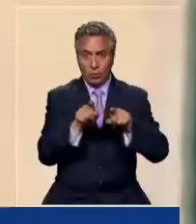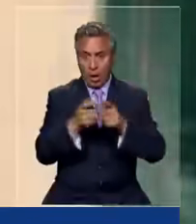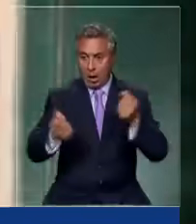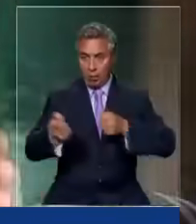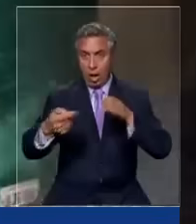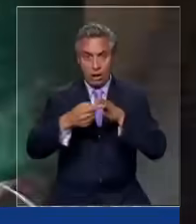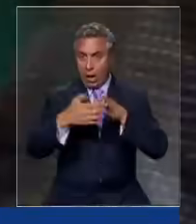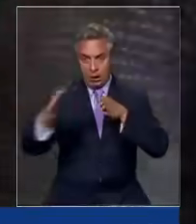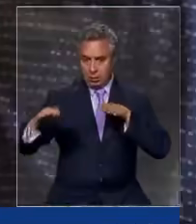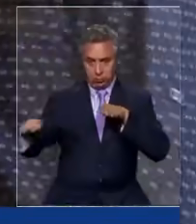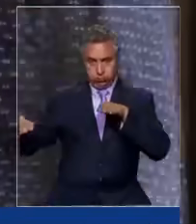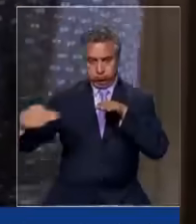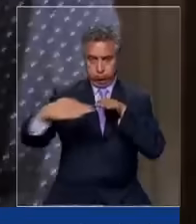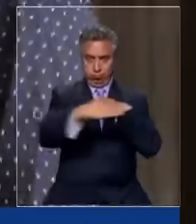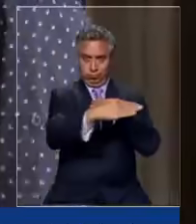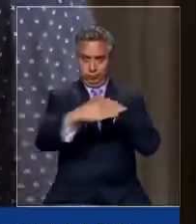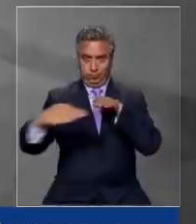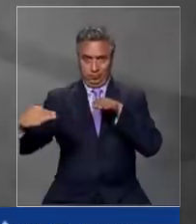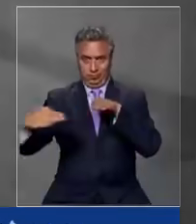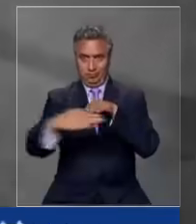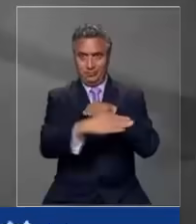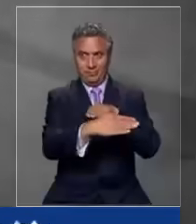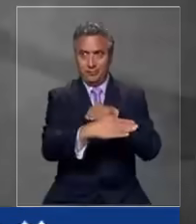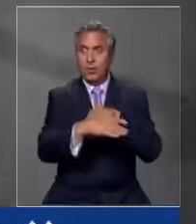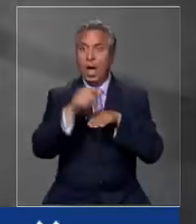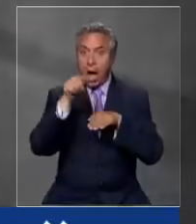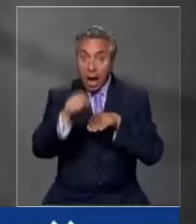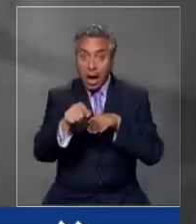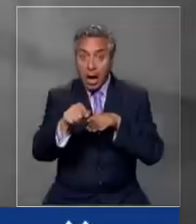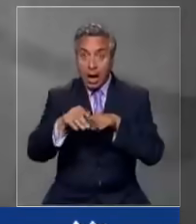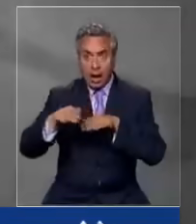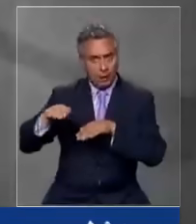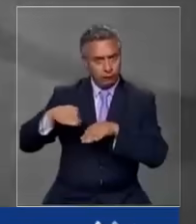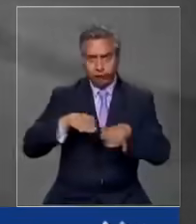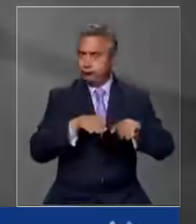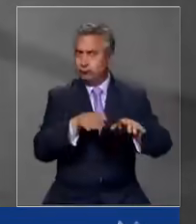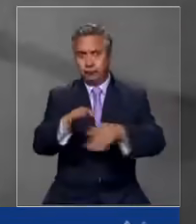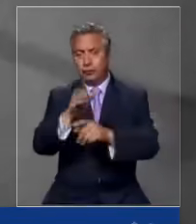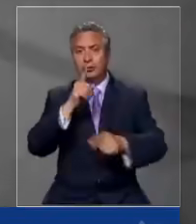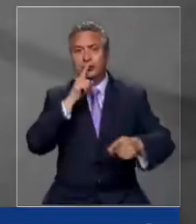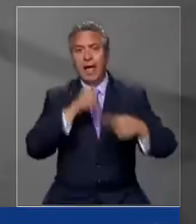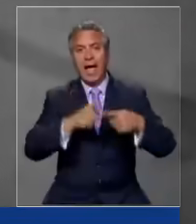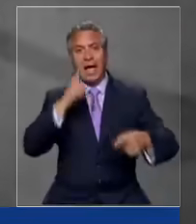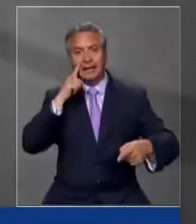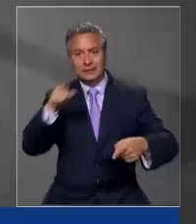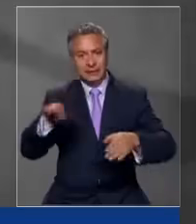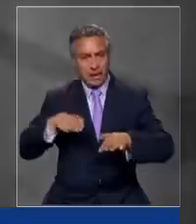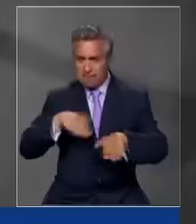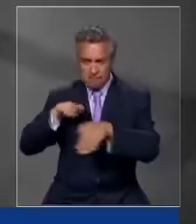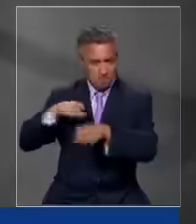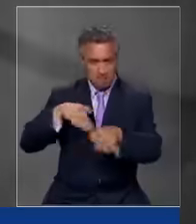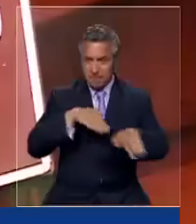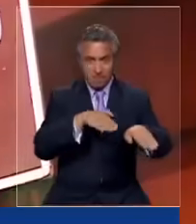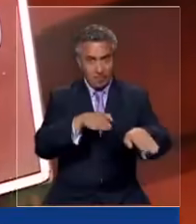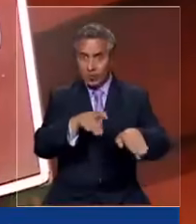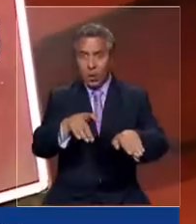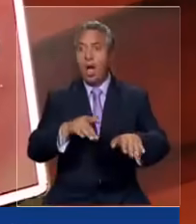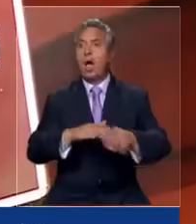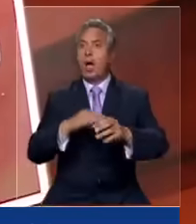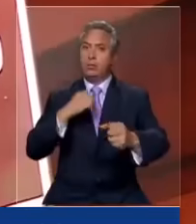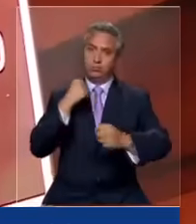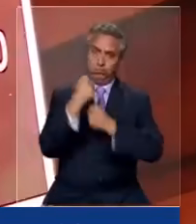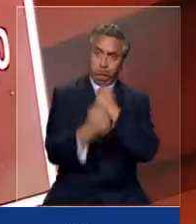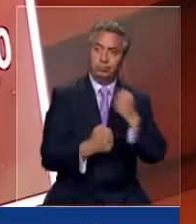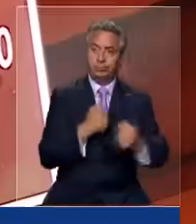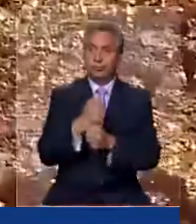camioneta. Ahí comenzaría un seguimiento a los taxistas que terminaría en una pelea que no se detendrá hasta la esquina